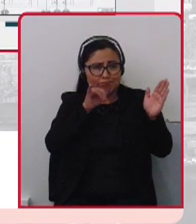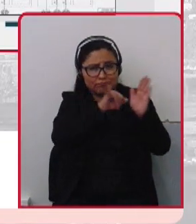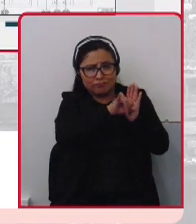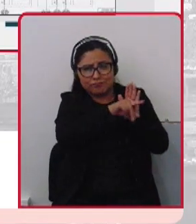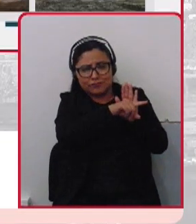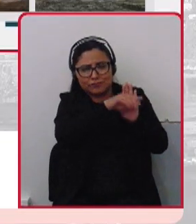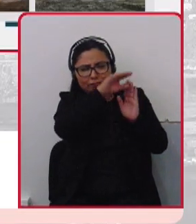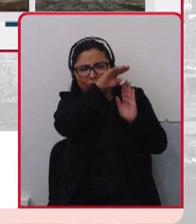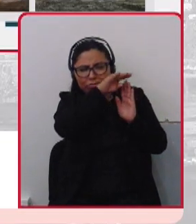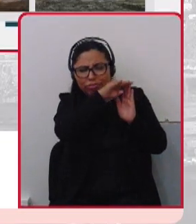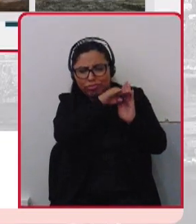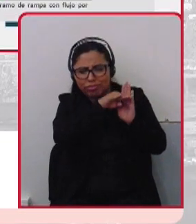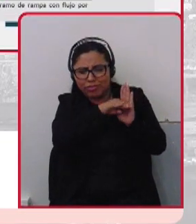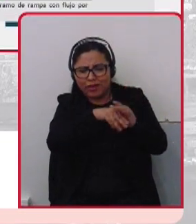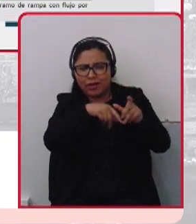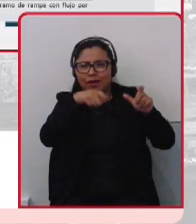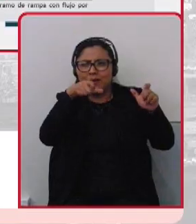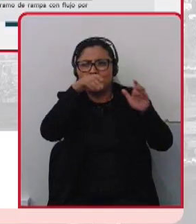es